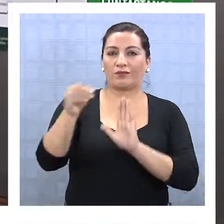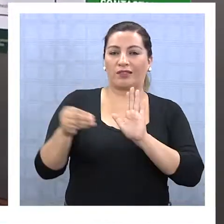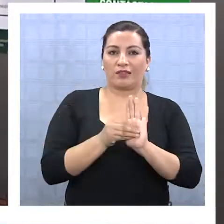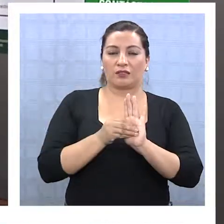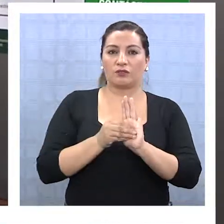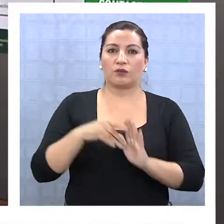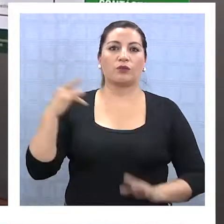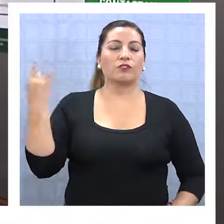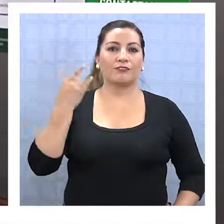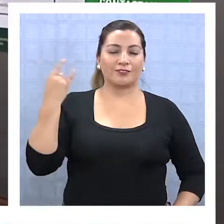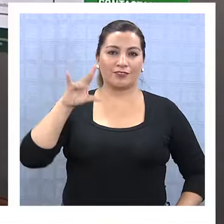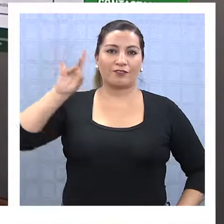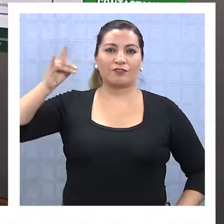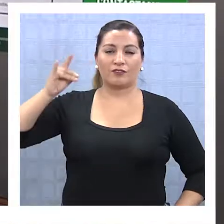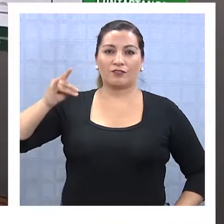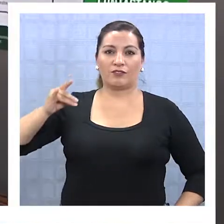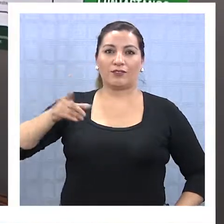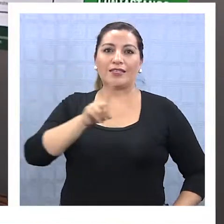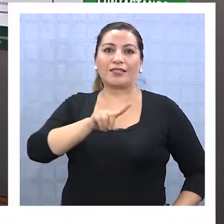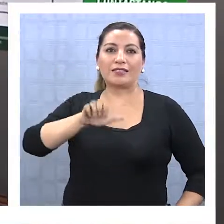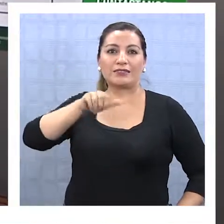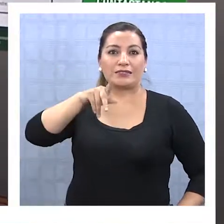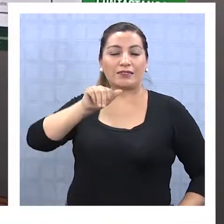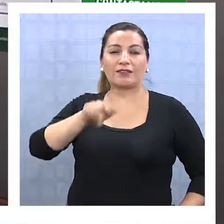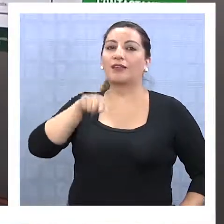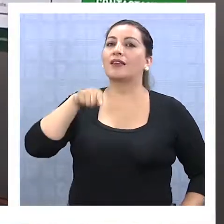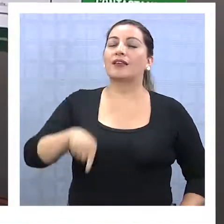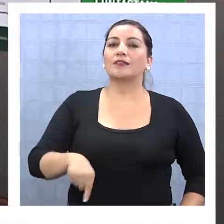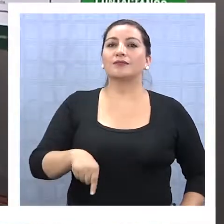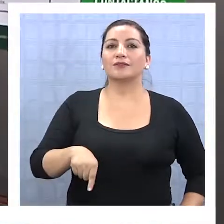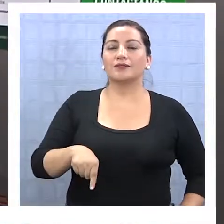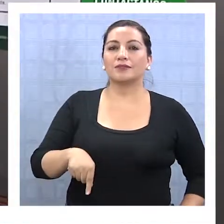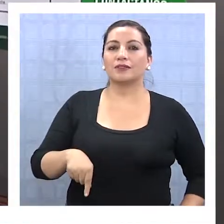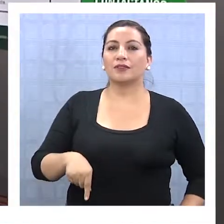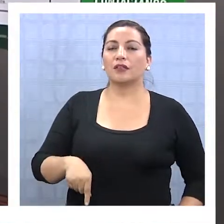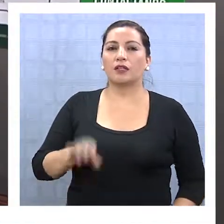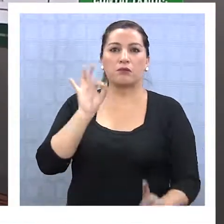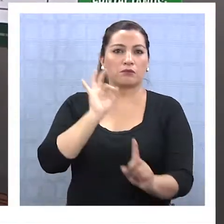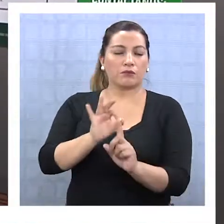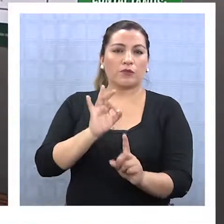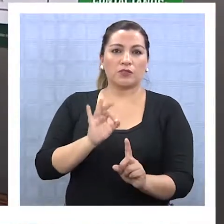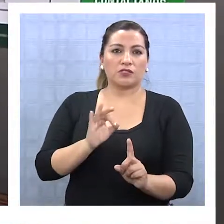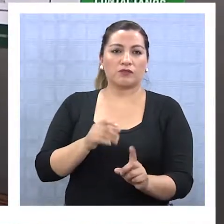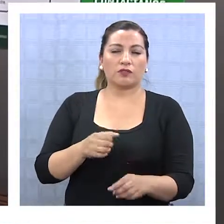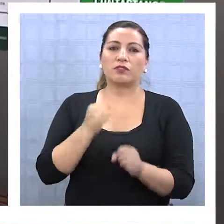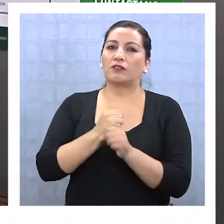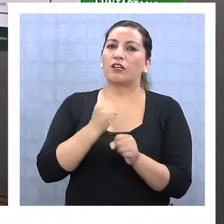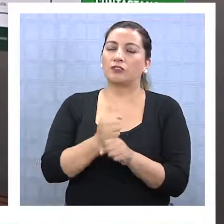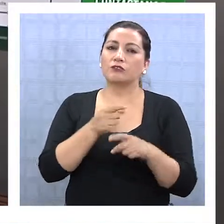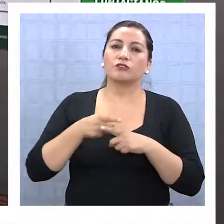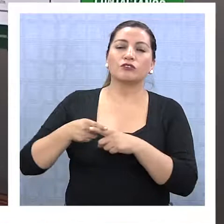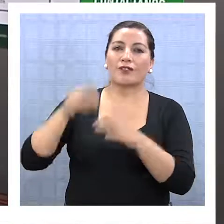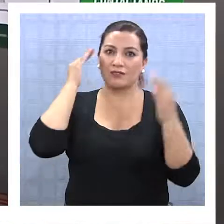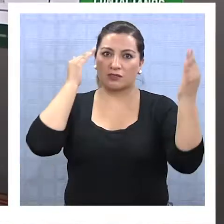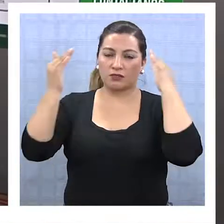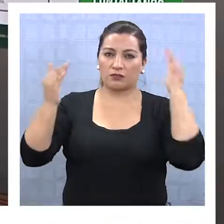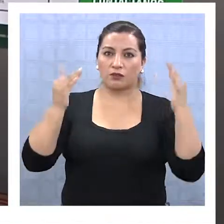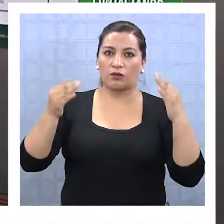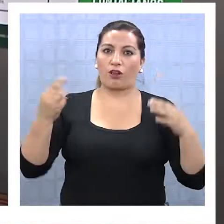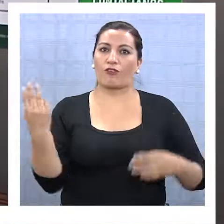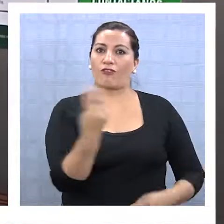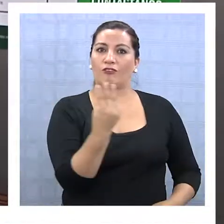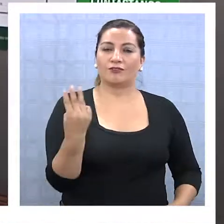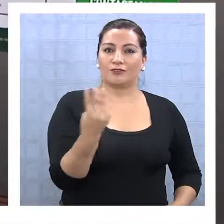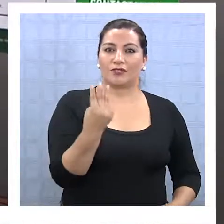deficiencia de técnico y el engranaje que usa Senda, que es este especialista, el trabajador social y el psicólogo. Justamente ese